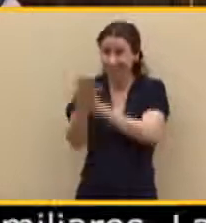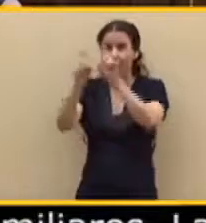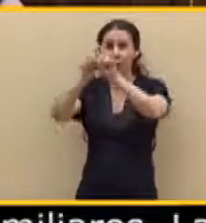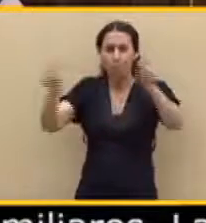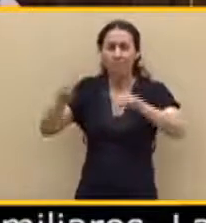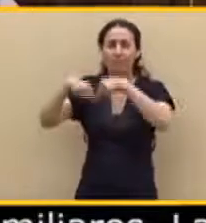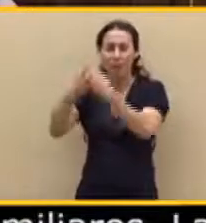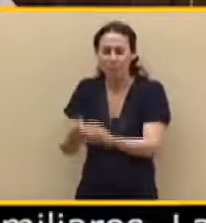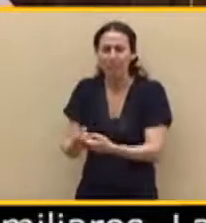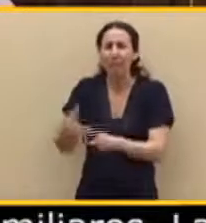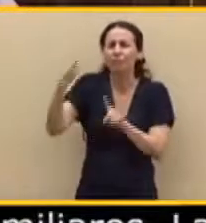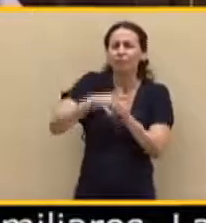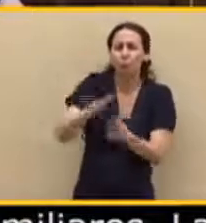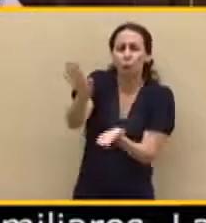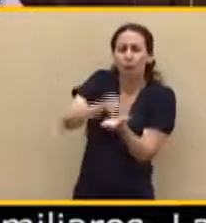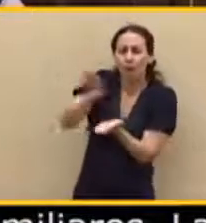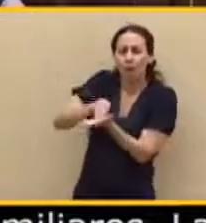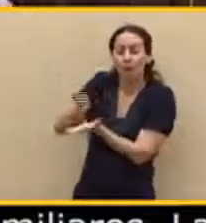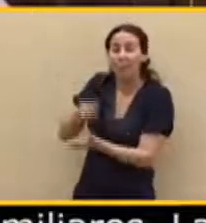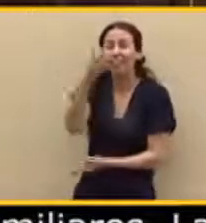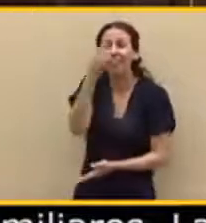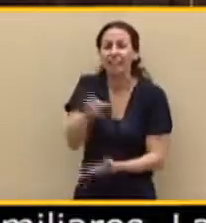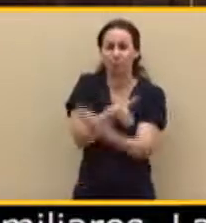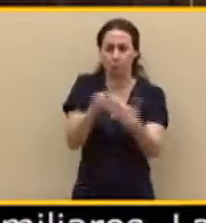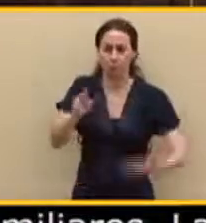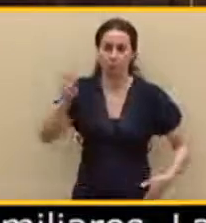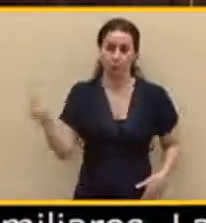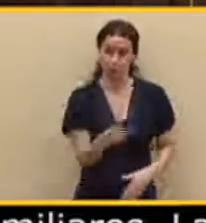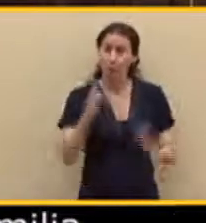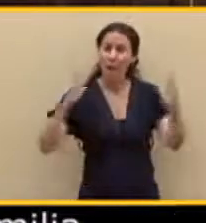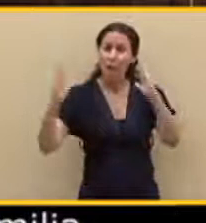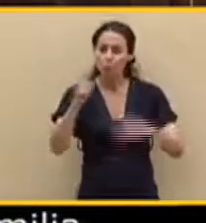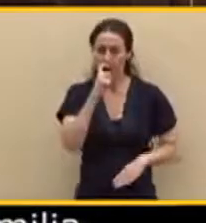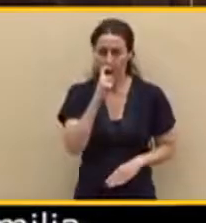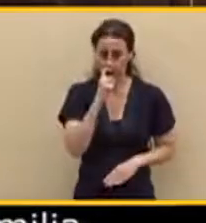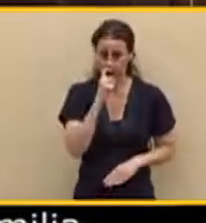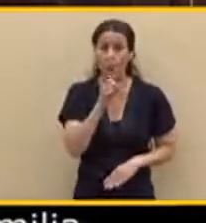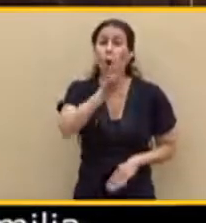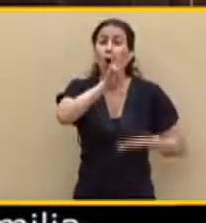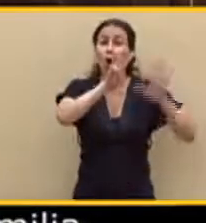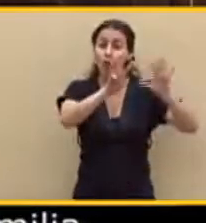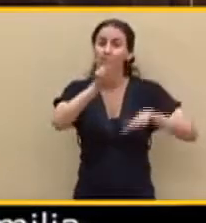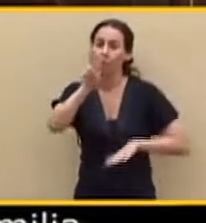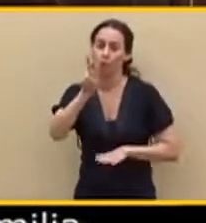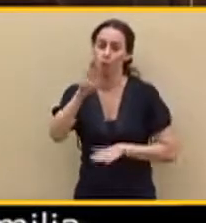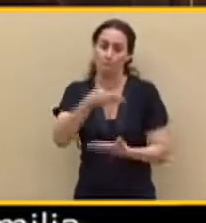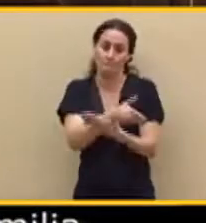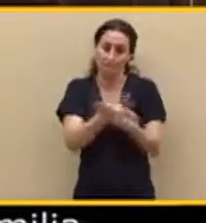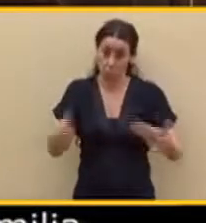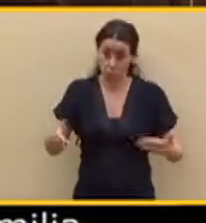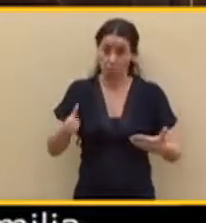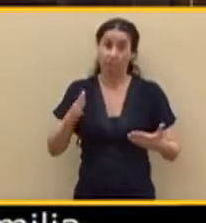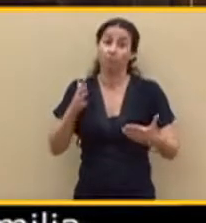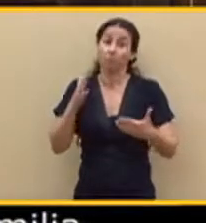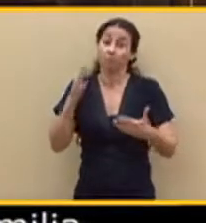euros, señorías, durante el gobierno de Aznar, y esa cifra se eleva a 82 millones si incluimos también su etapa como director gerente del